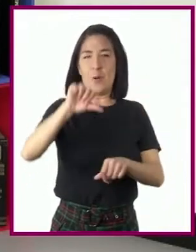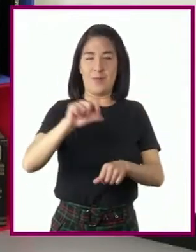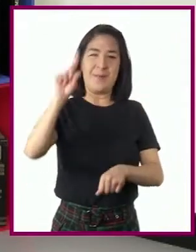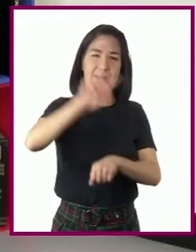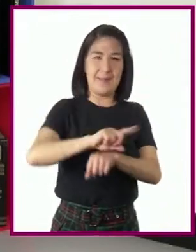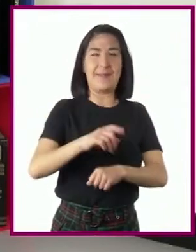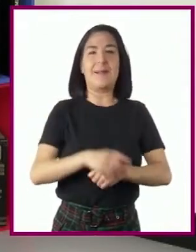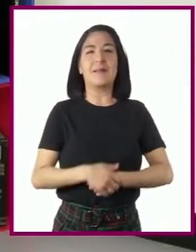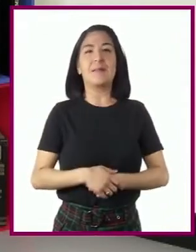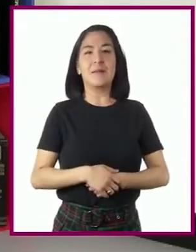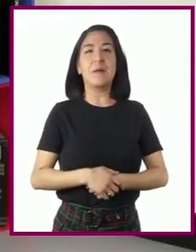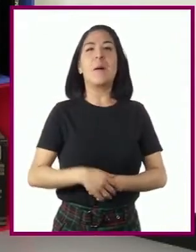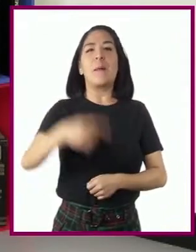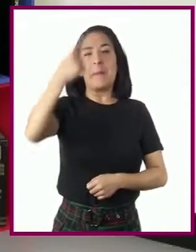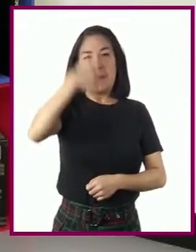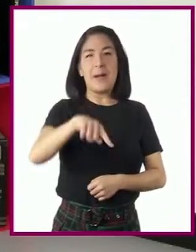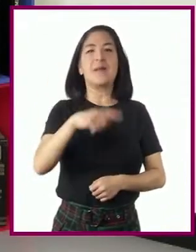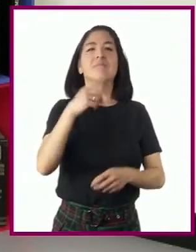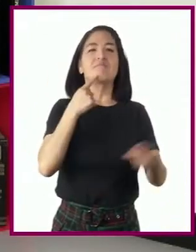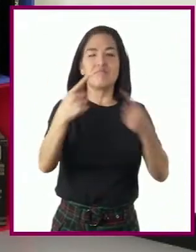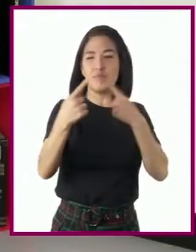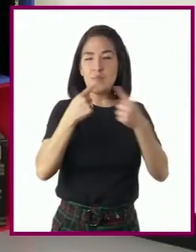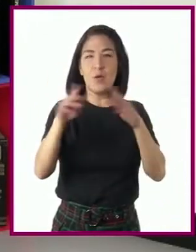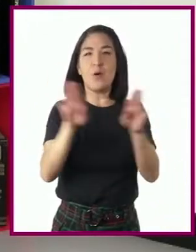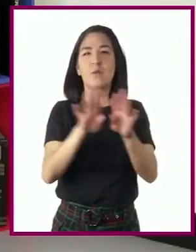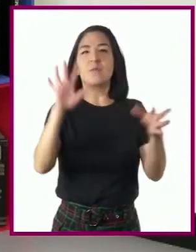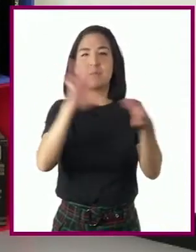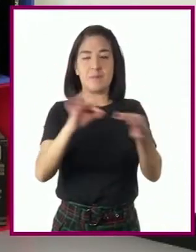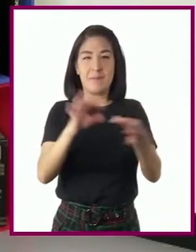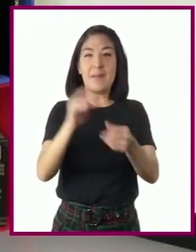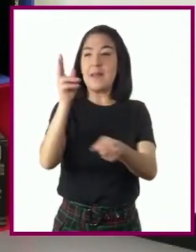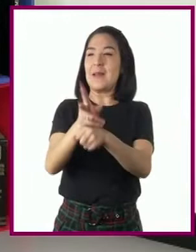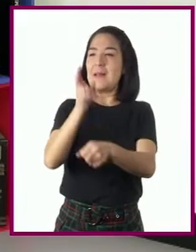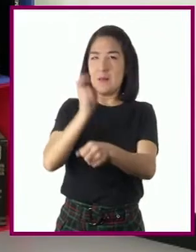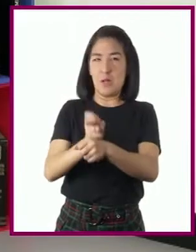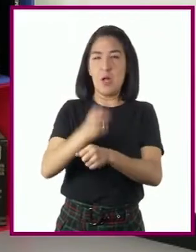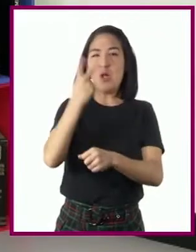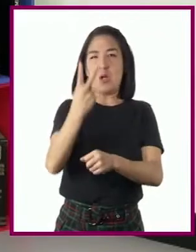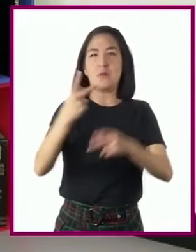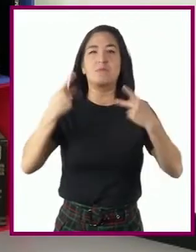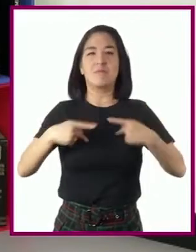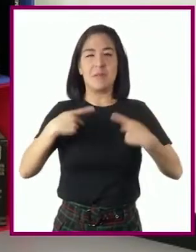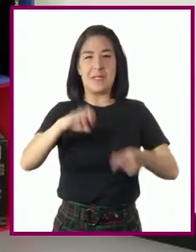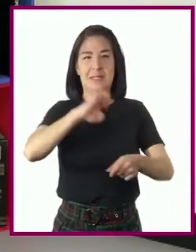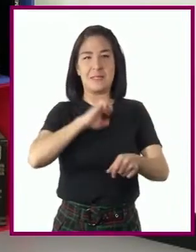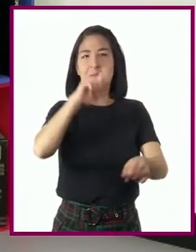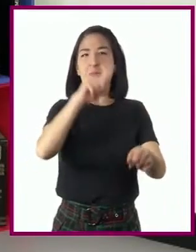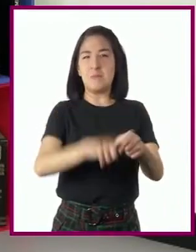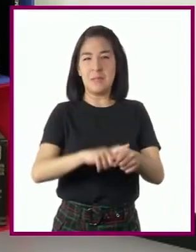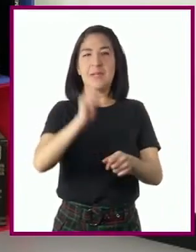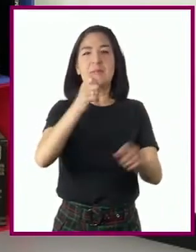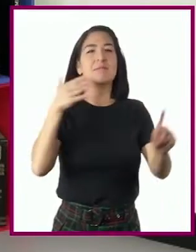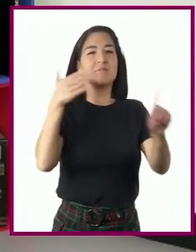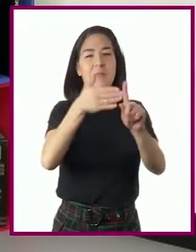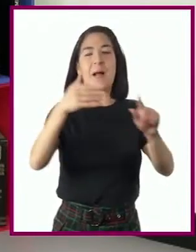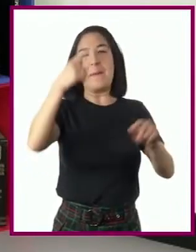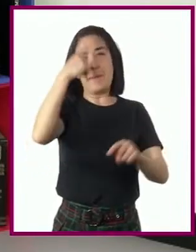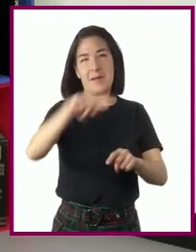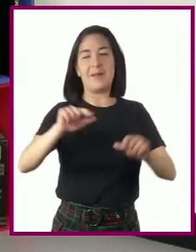Para propiciar un diálogo, hemos invitado al estudio a dos especialistas en tópicos relacionados con la